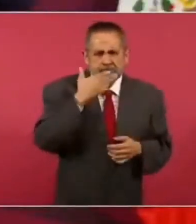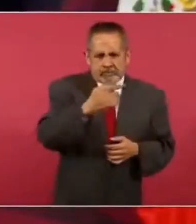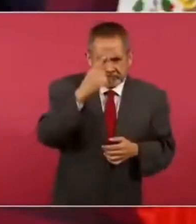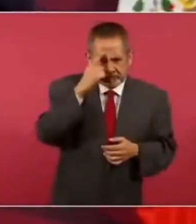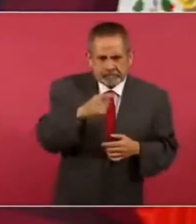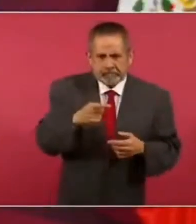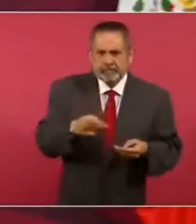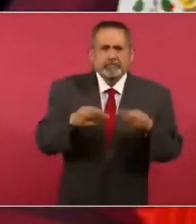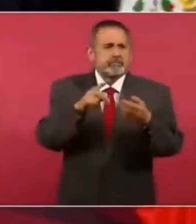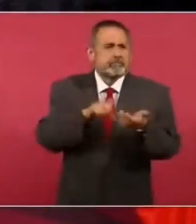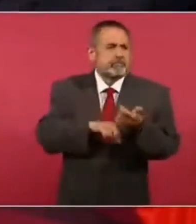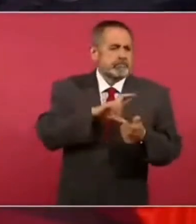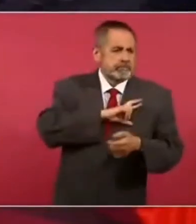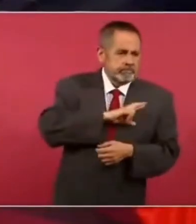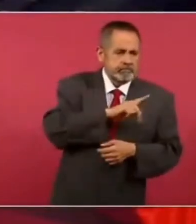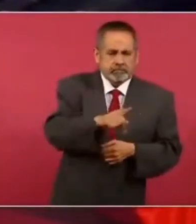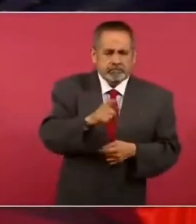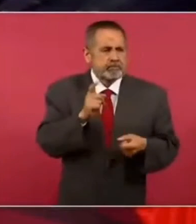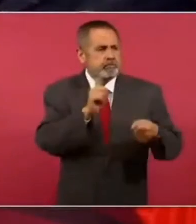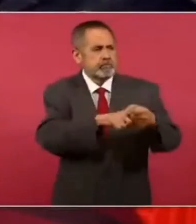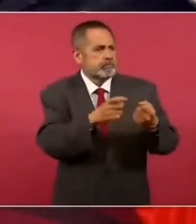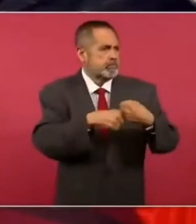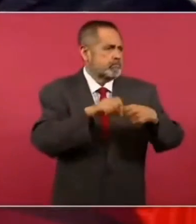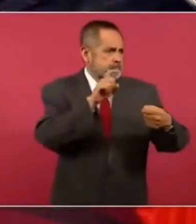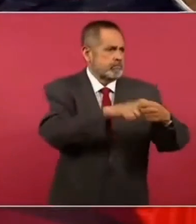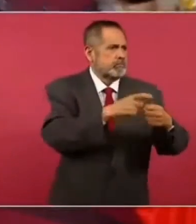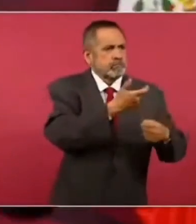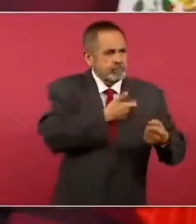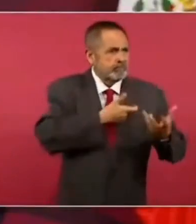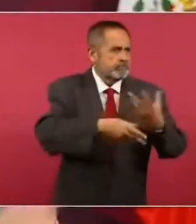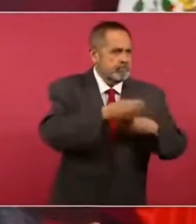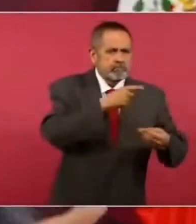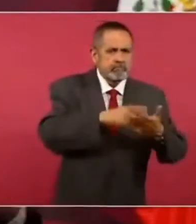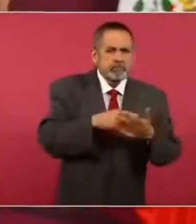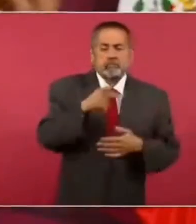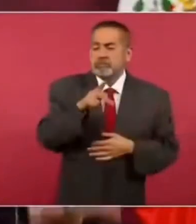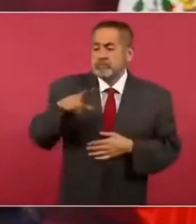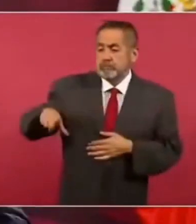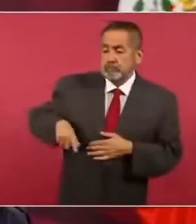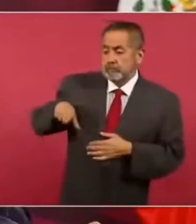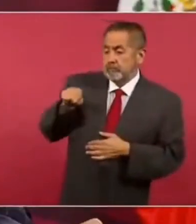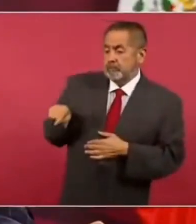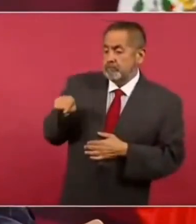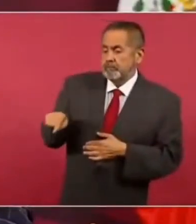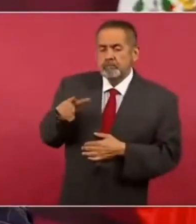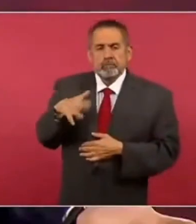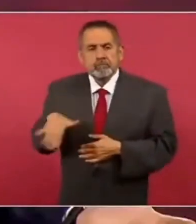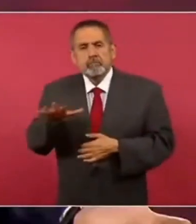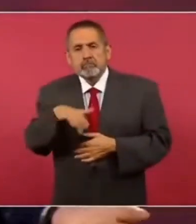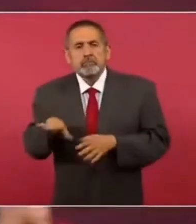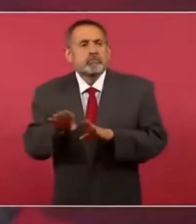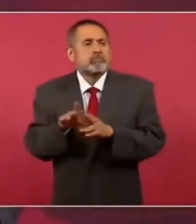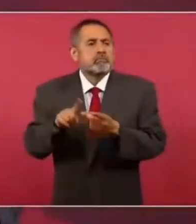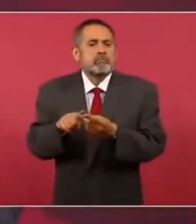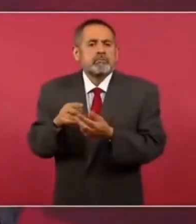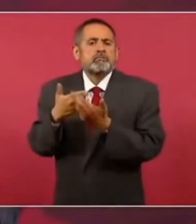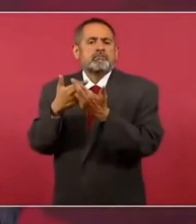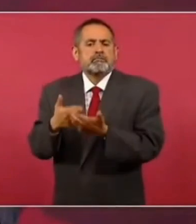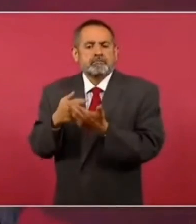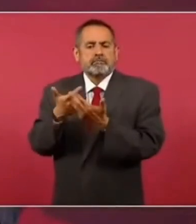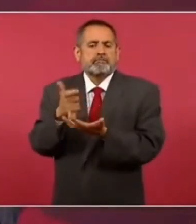para particulares y para cualquier actividad, pero que el gobierno busque ahorros